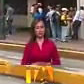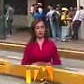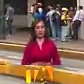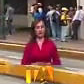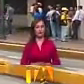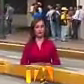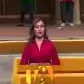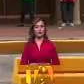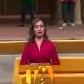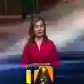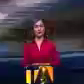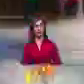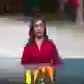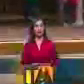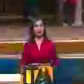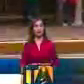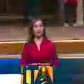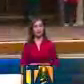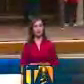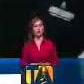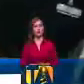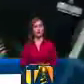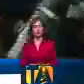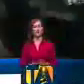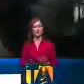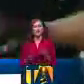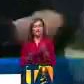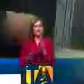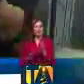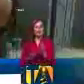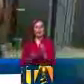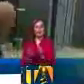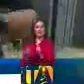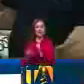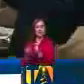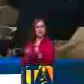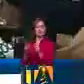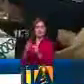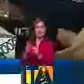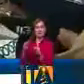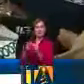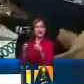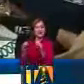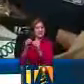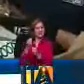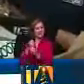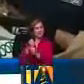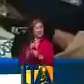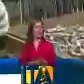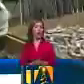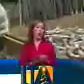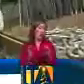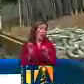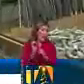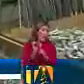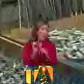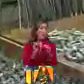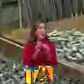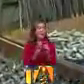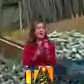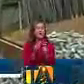Una disminución de desempleo podría ser una buena señal, pero también podría significar que hay más personas con empleo no adecuado, es